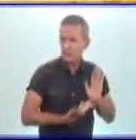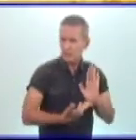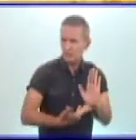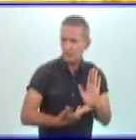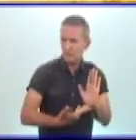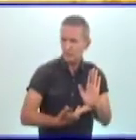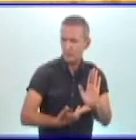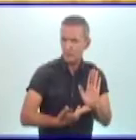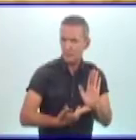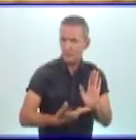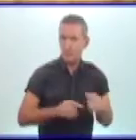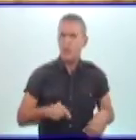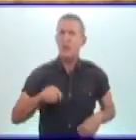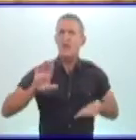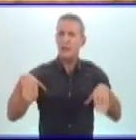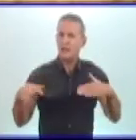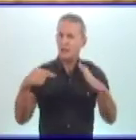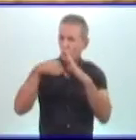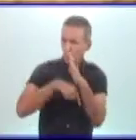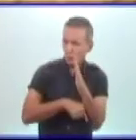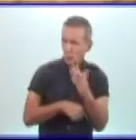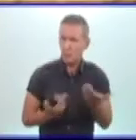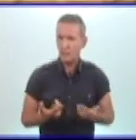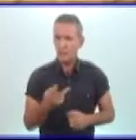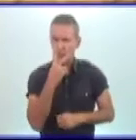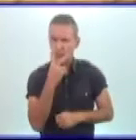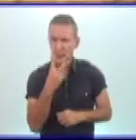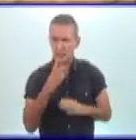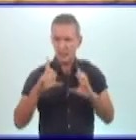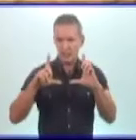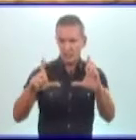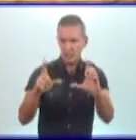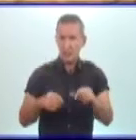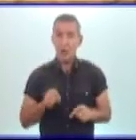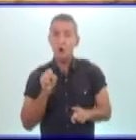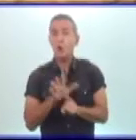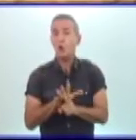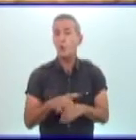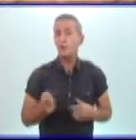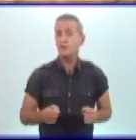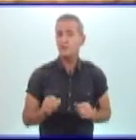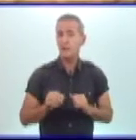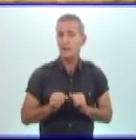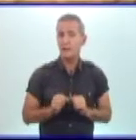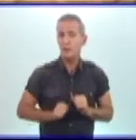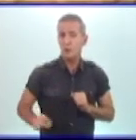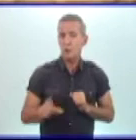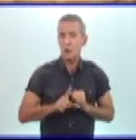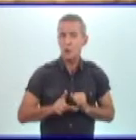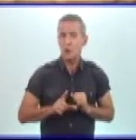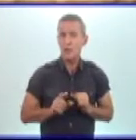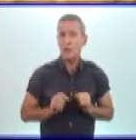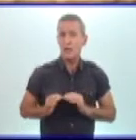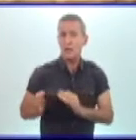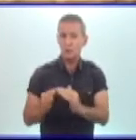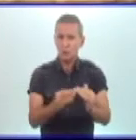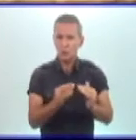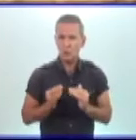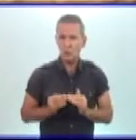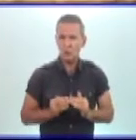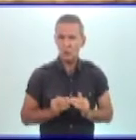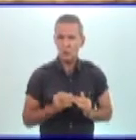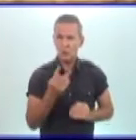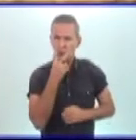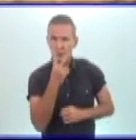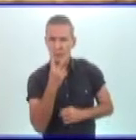¿En cuáles profundizamos? Como pueden ver en imágenes, comenzamos con la sociedad comunitaria y pudimos ver ese largo bregar